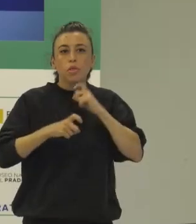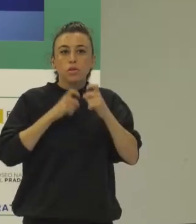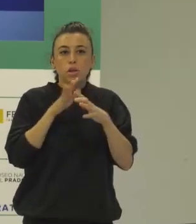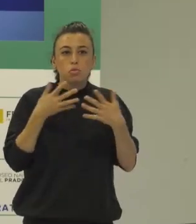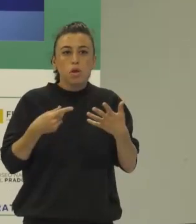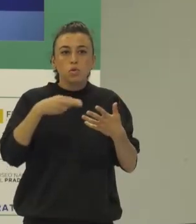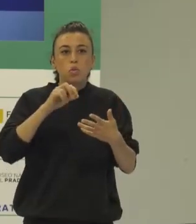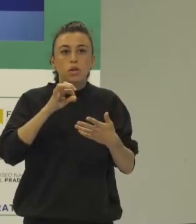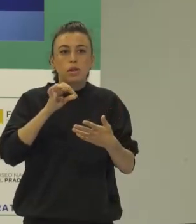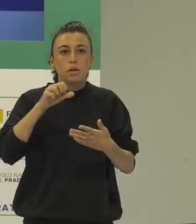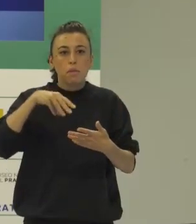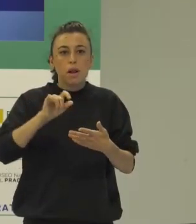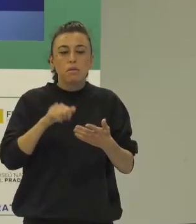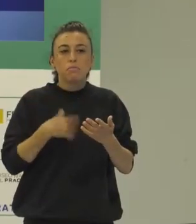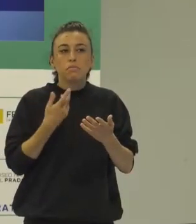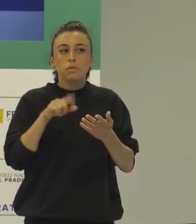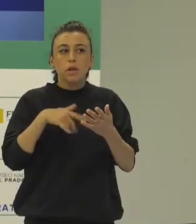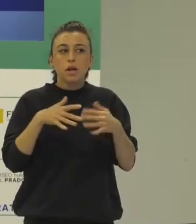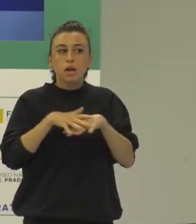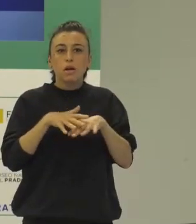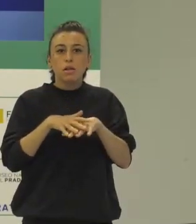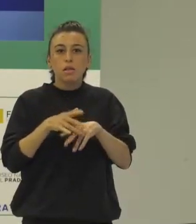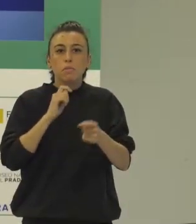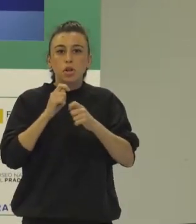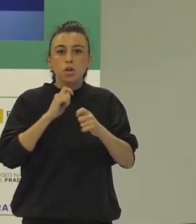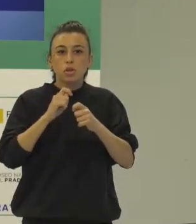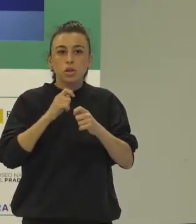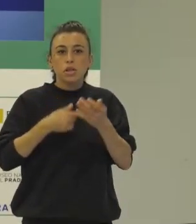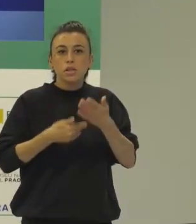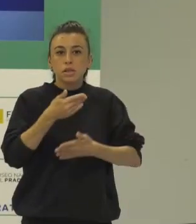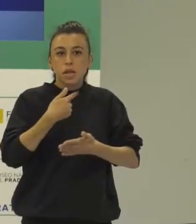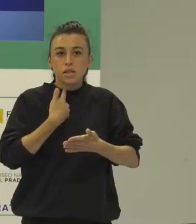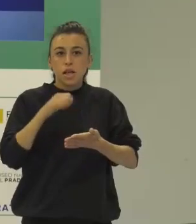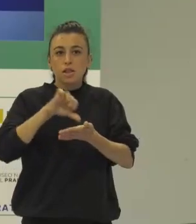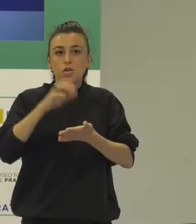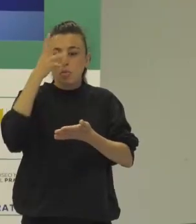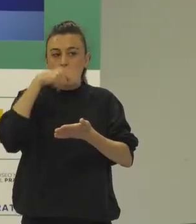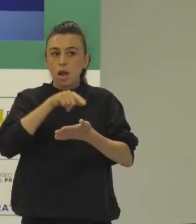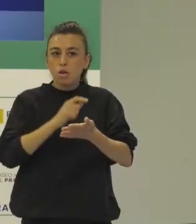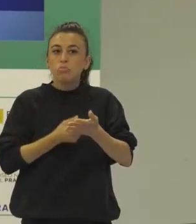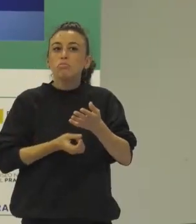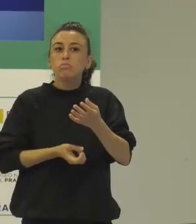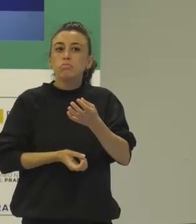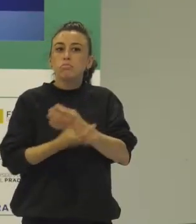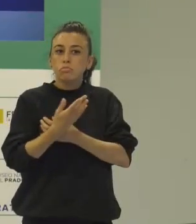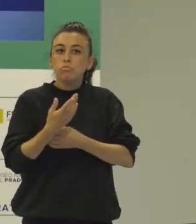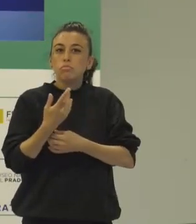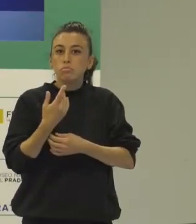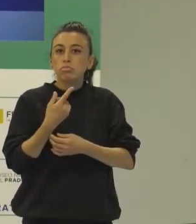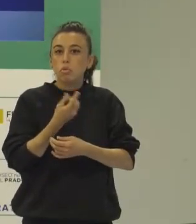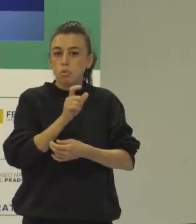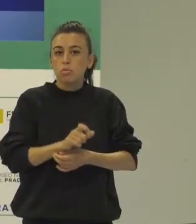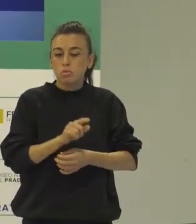Y es parte fundadora de la Red de Periodistas Centroamericanos. Por cierto, Kimi, ¿hay algún libro tuyo en la Feria del Libro?